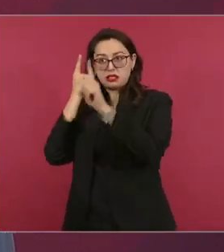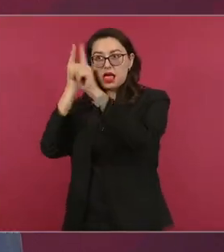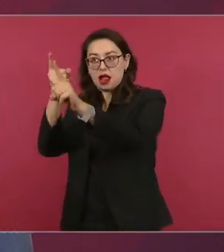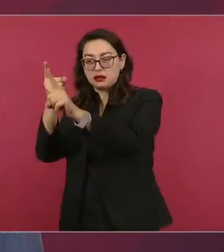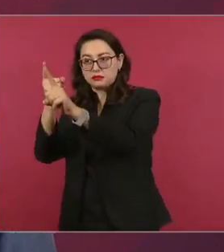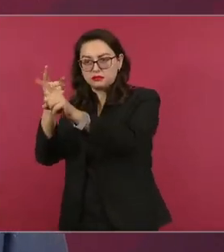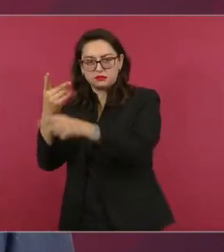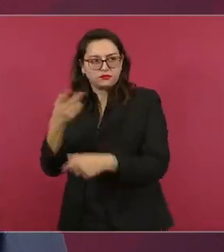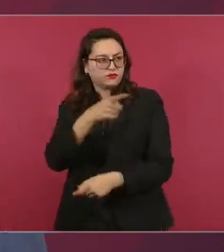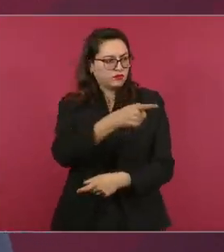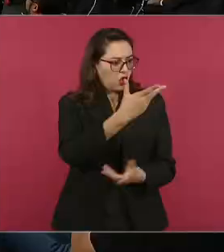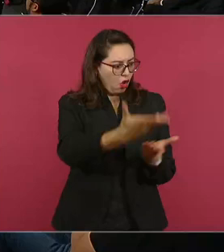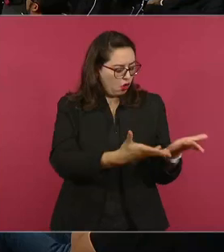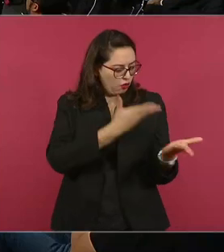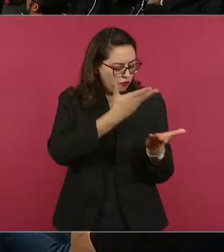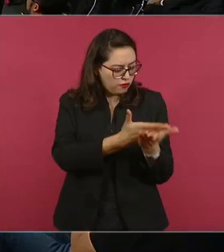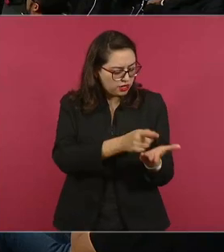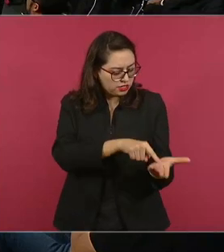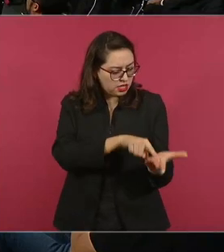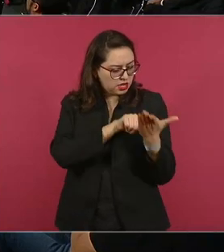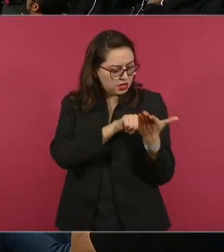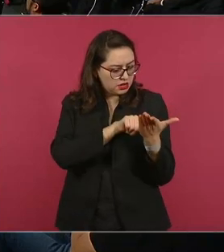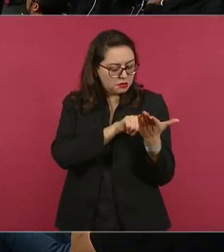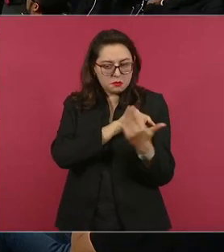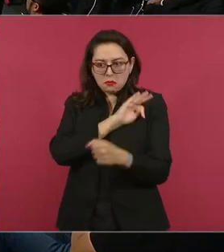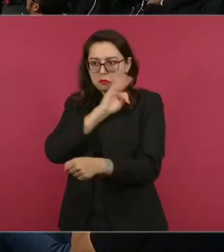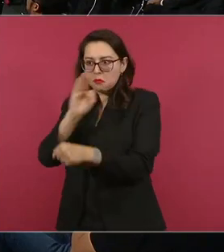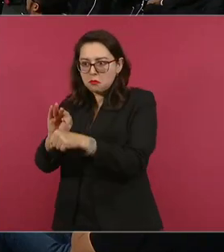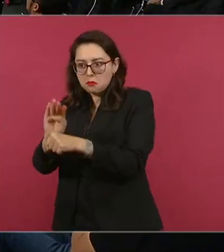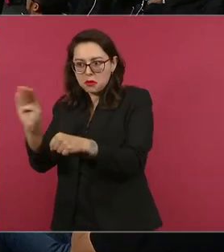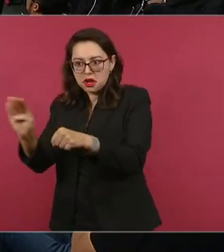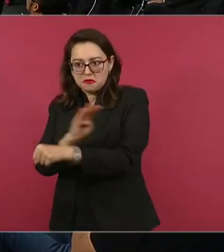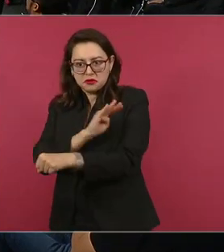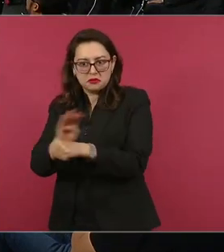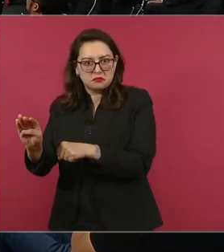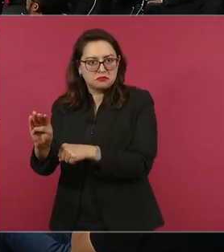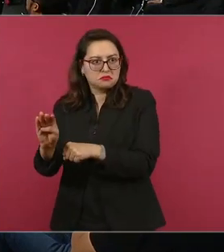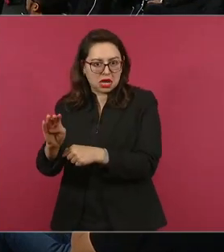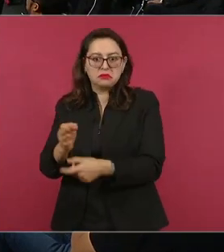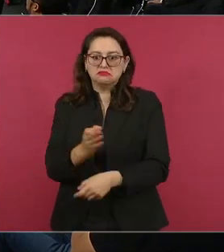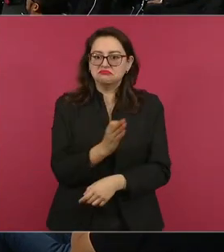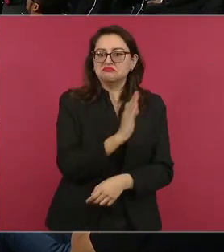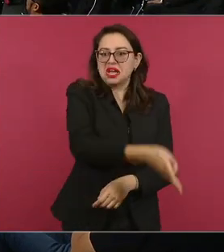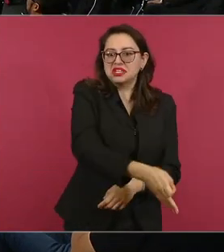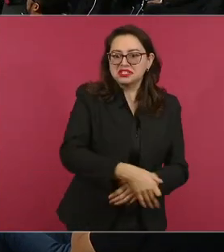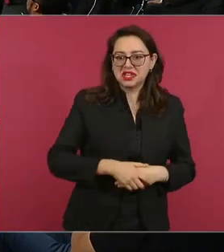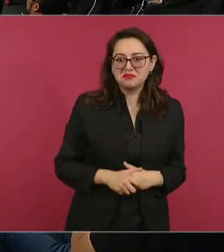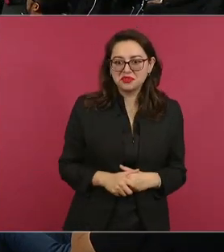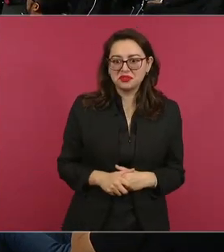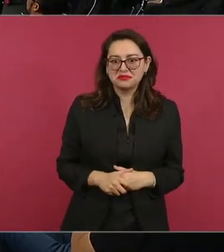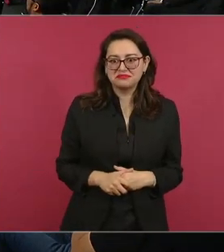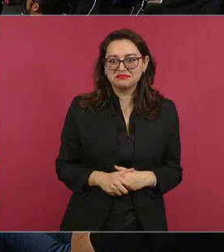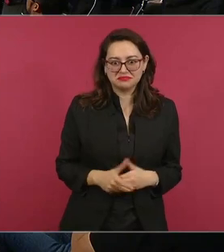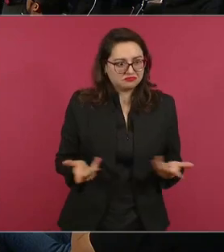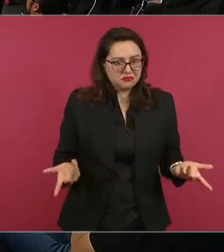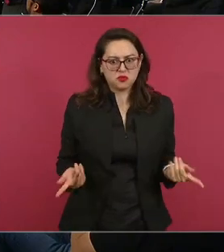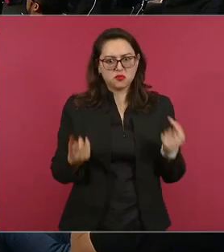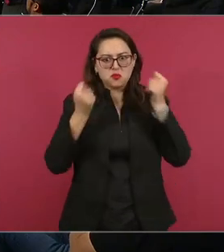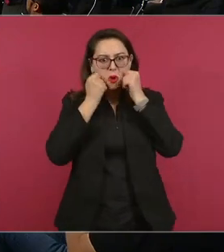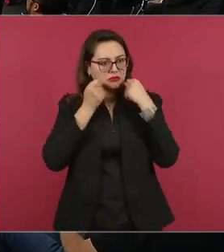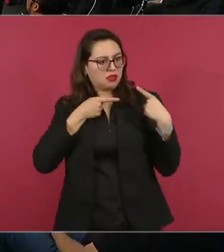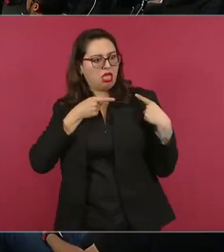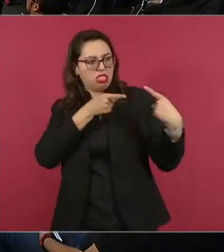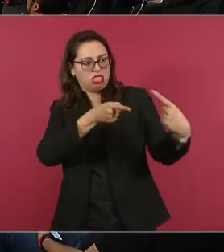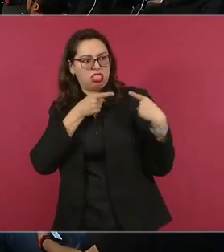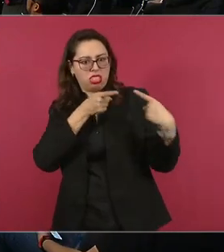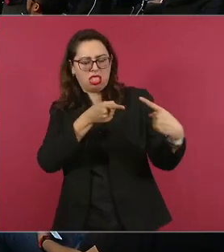Entonces, cuando no se es político y hay diferencias, es como cuando hay pleitos